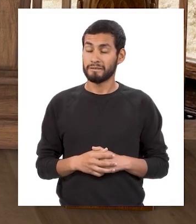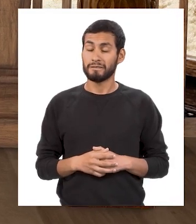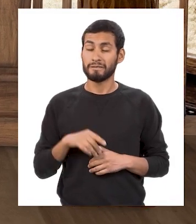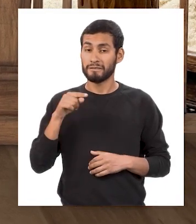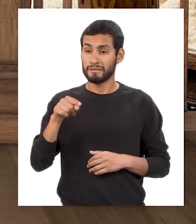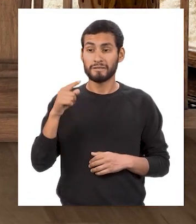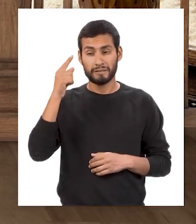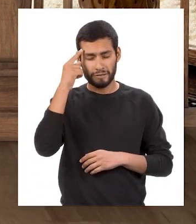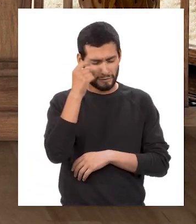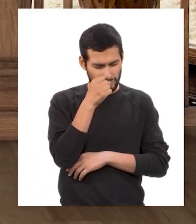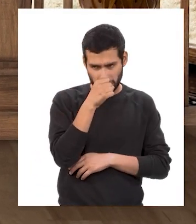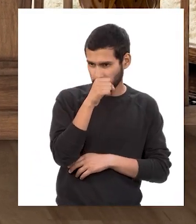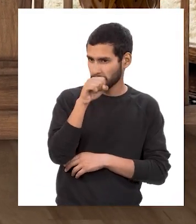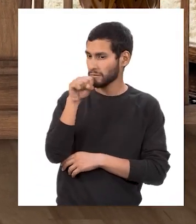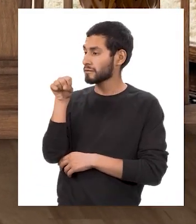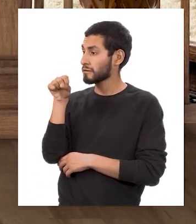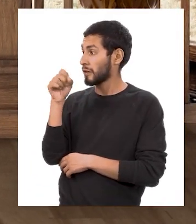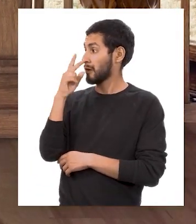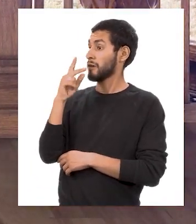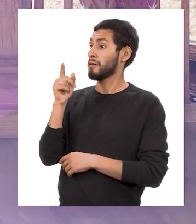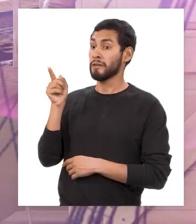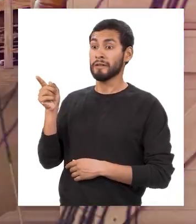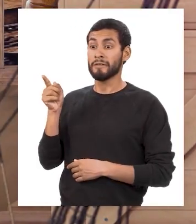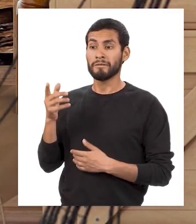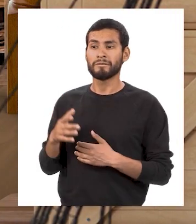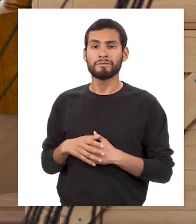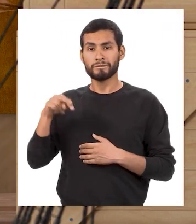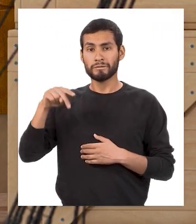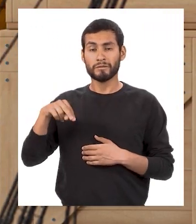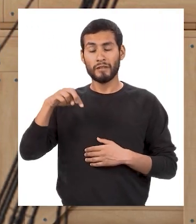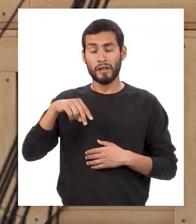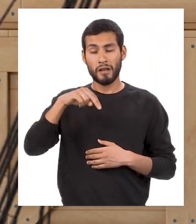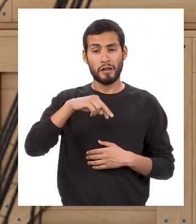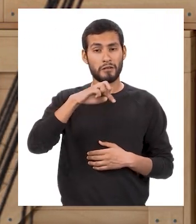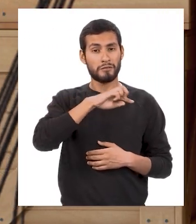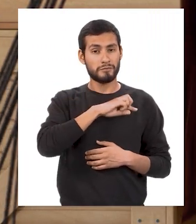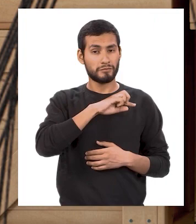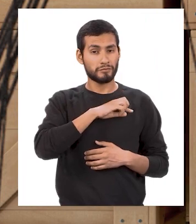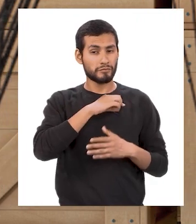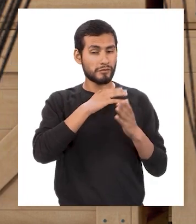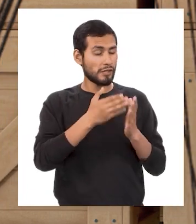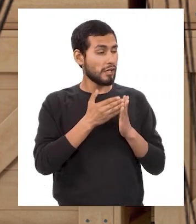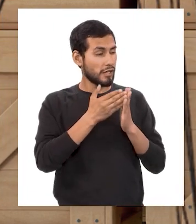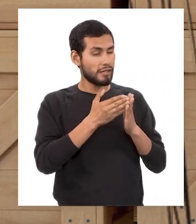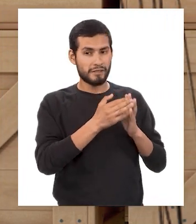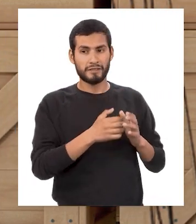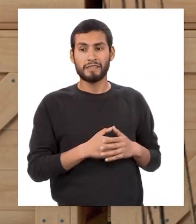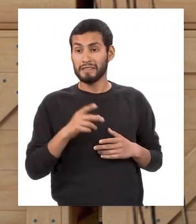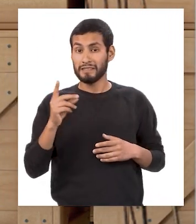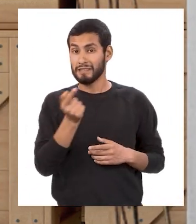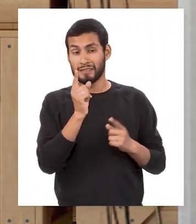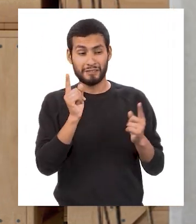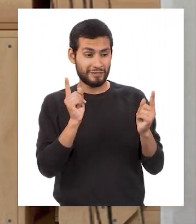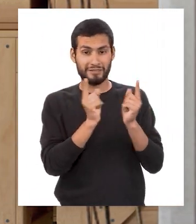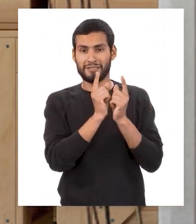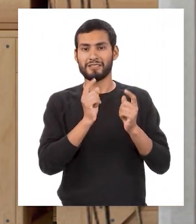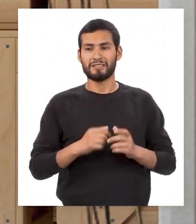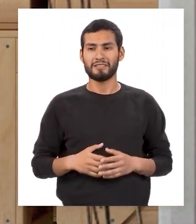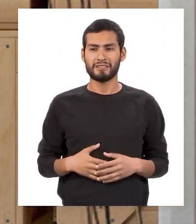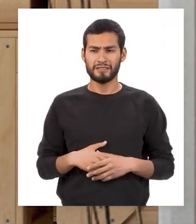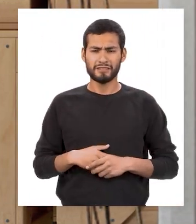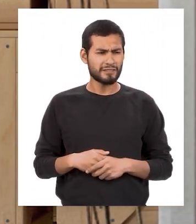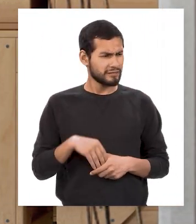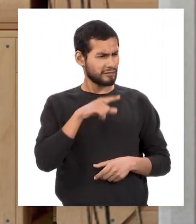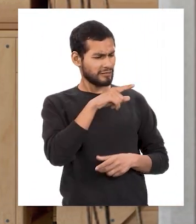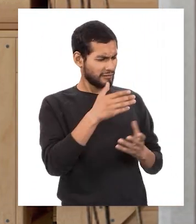Entonces giró la cabeza y vio a Passepartout caminando por otro lado del barco. Al instante lo abordó.